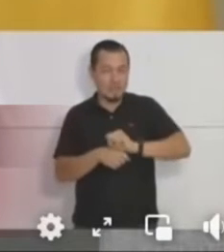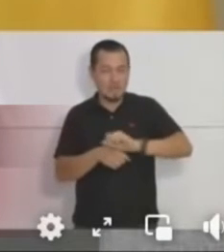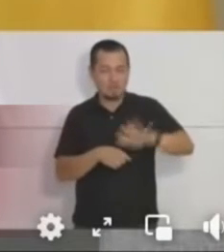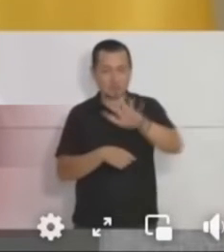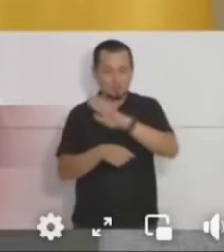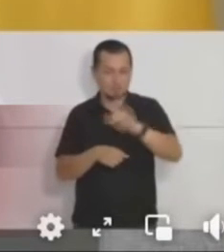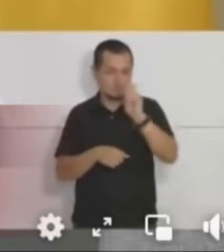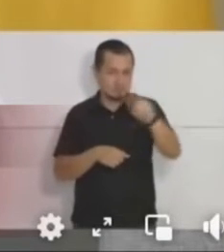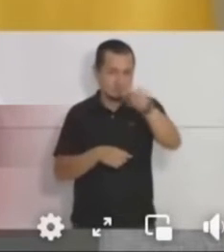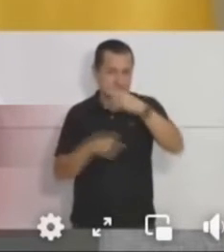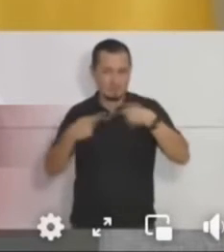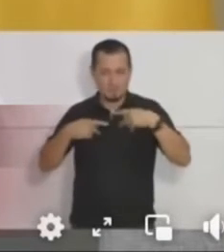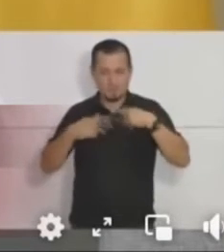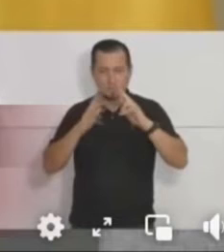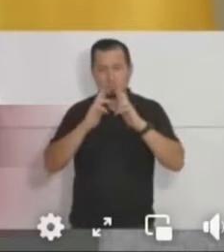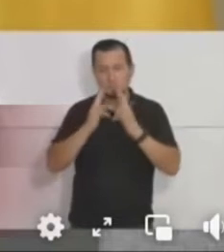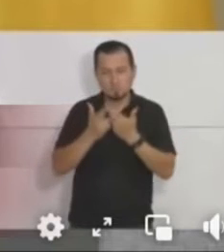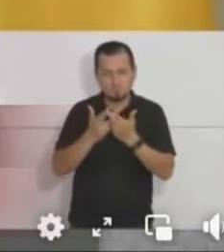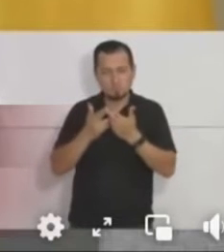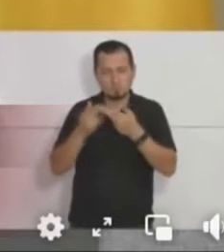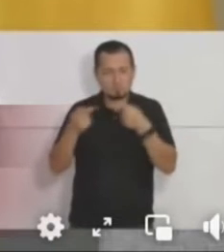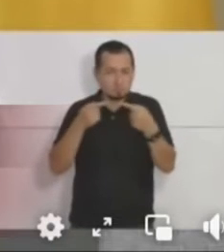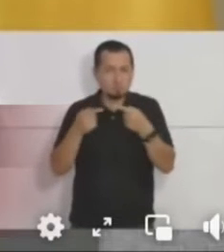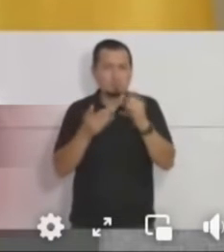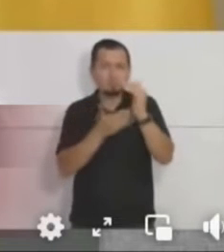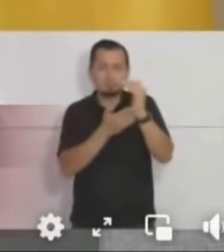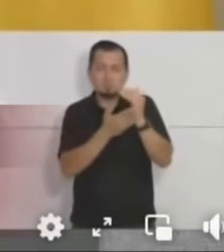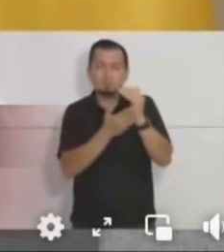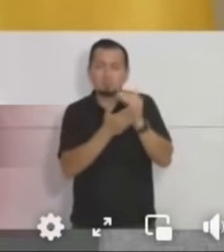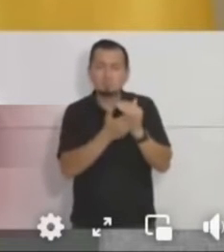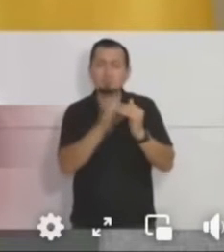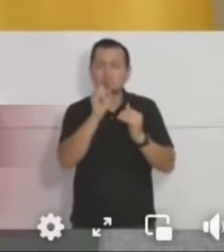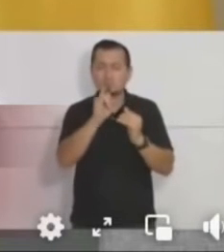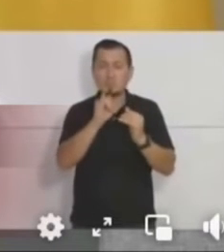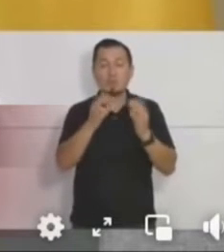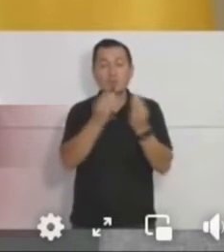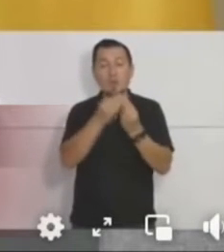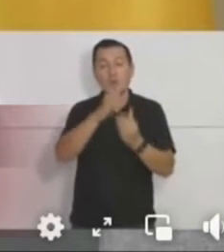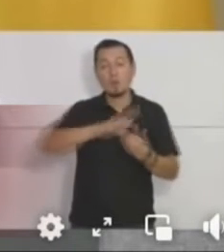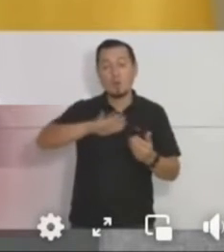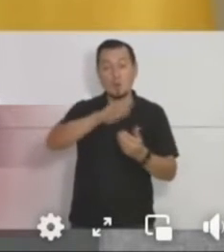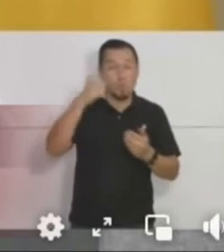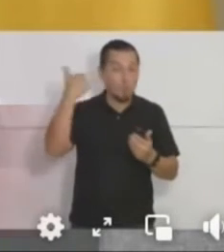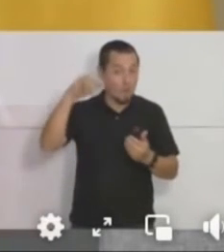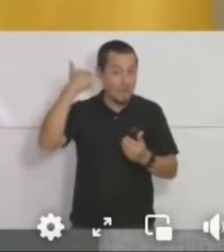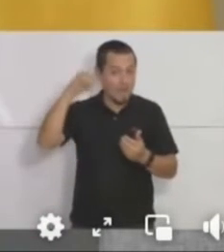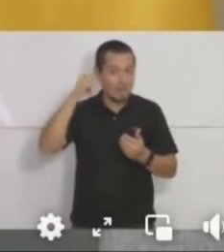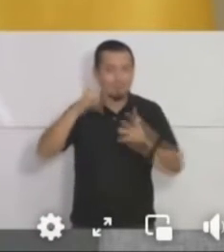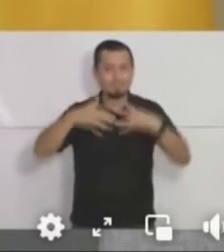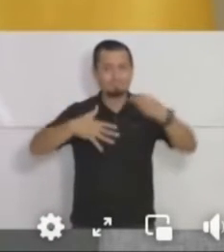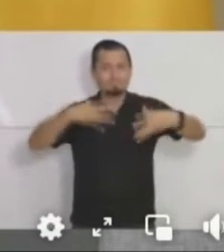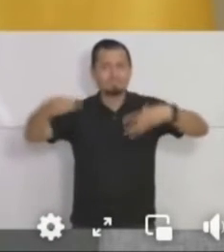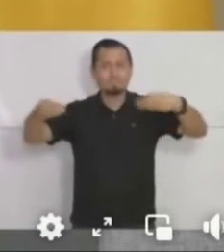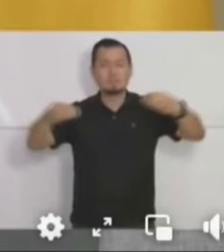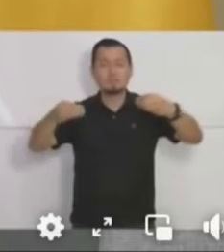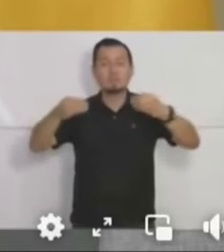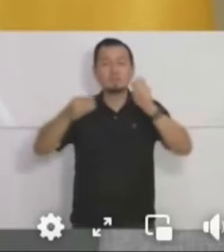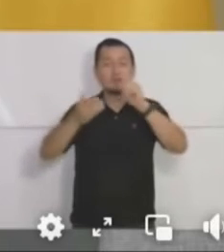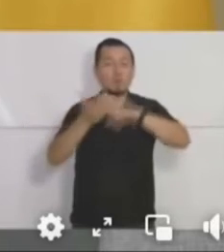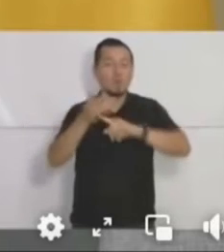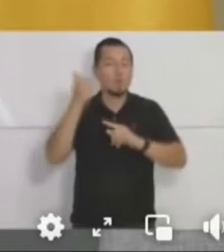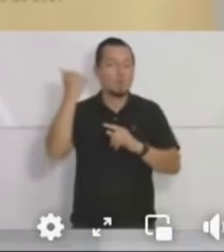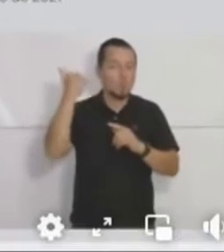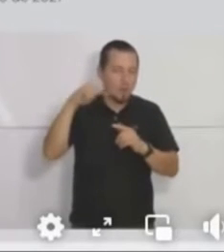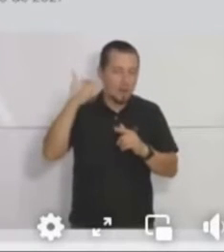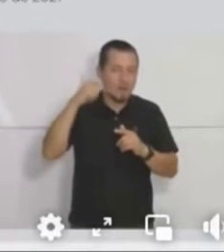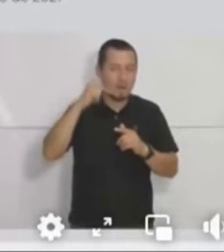que es un dato también importante para la Mesa, ha ido disminuyendo particularmente en el área metropolitana de Guadalajara. Vemos que